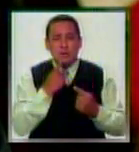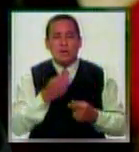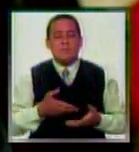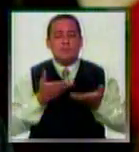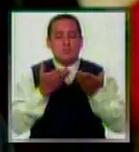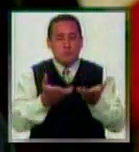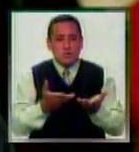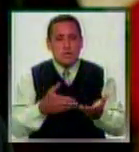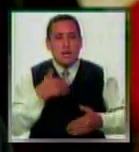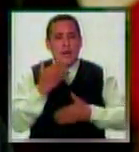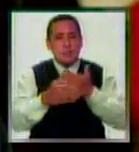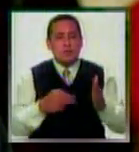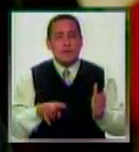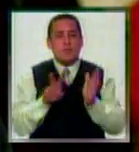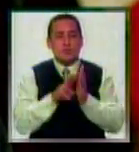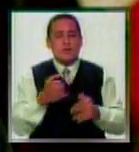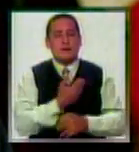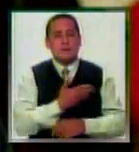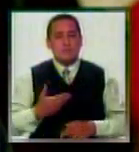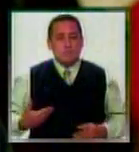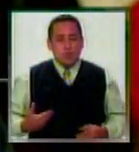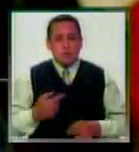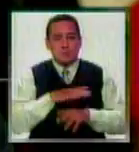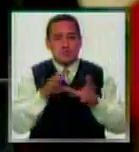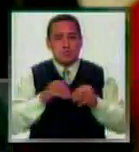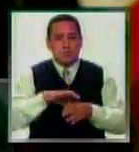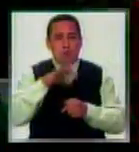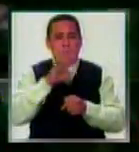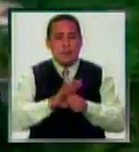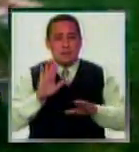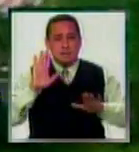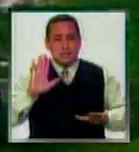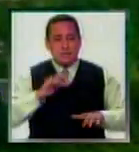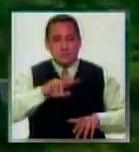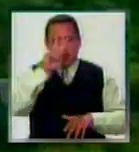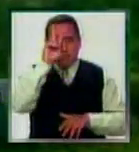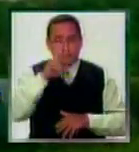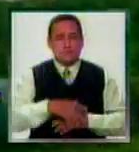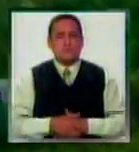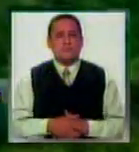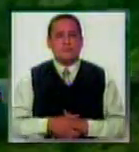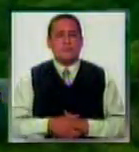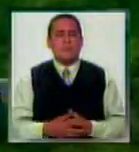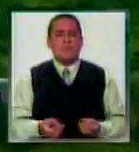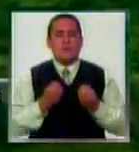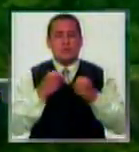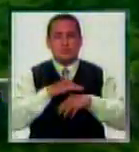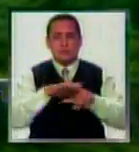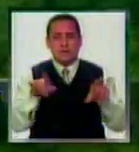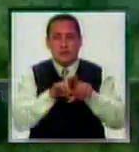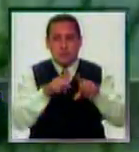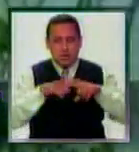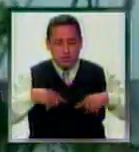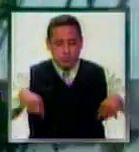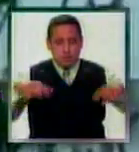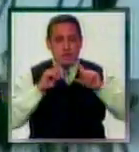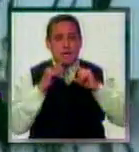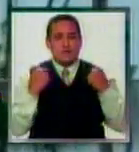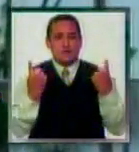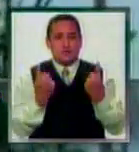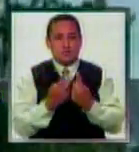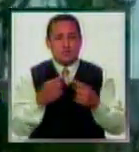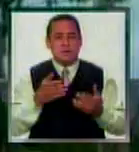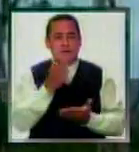puesta en ejecución de una voluntad política y un compromiso del país. Como si fuera una torta, el lote 88